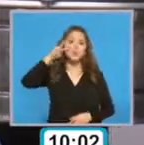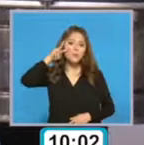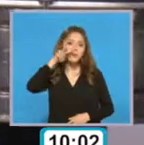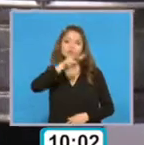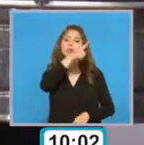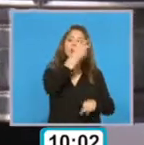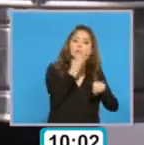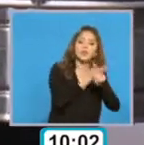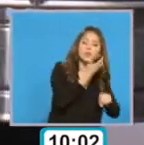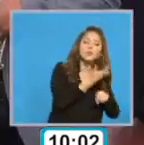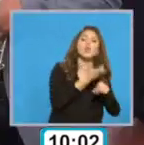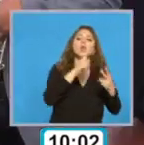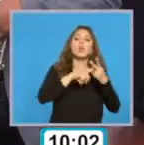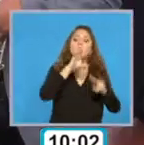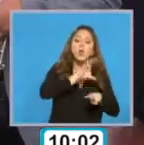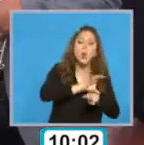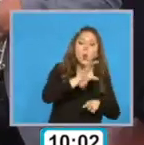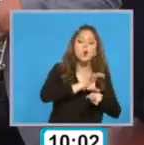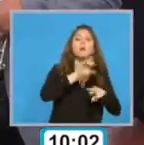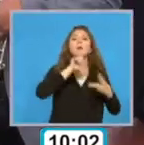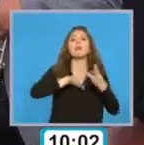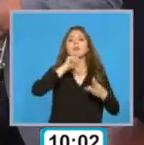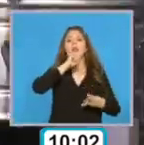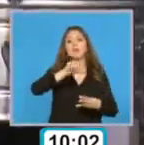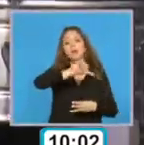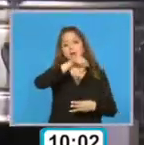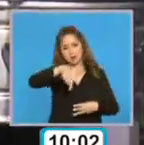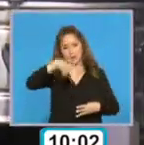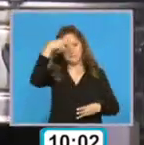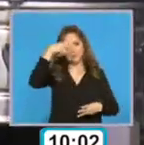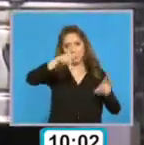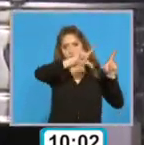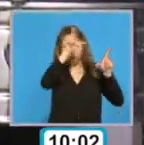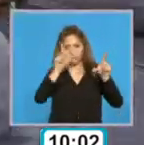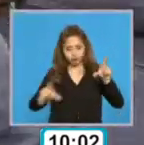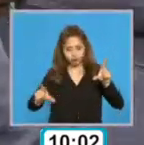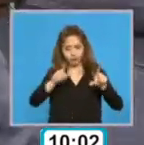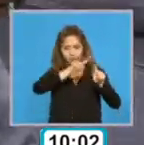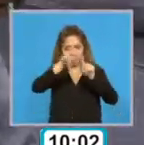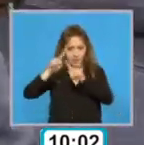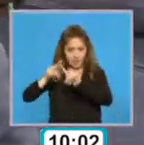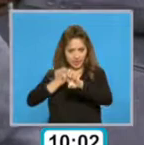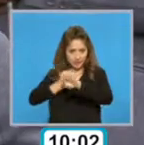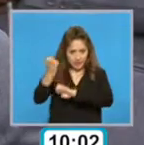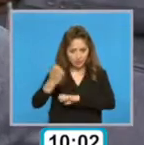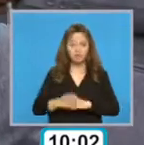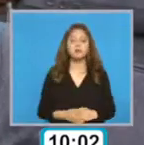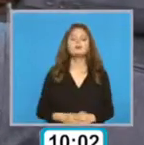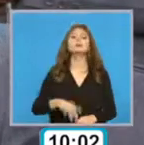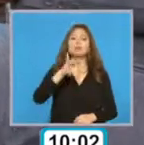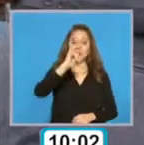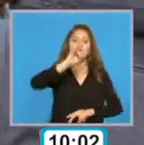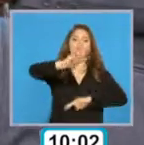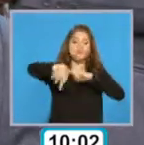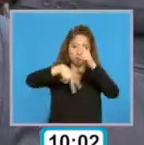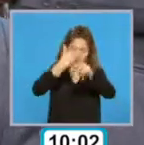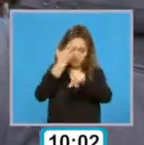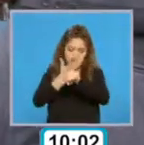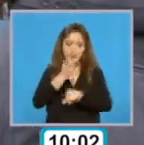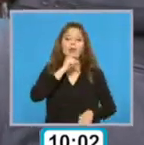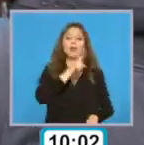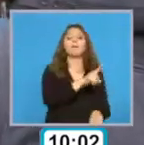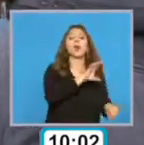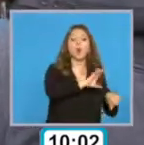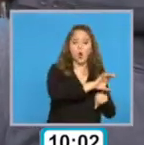Unidos, a Colombia y Así por es. supuesto han estado en toda la República Mexicana. Así es, Dani. Ya hicimos giras en Estados Unidos, como dices, en Colombia